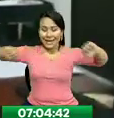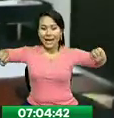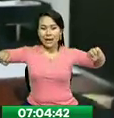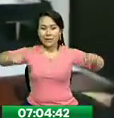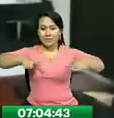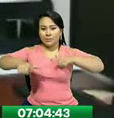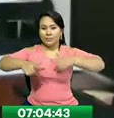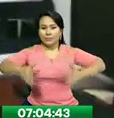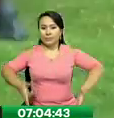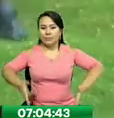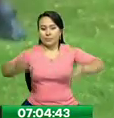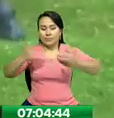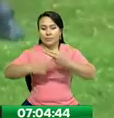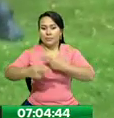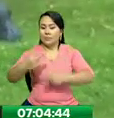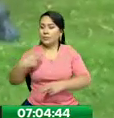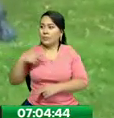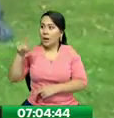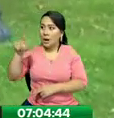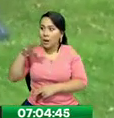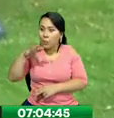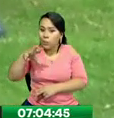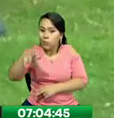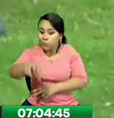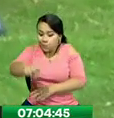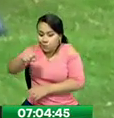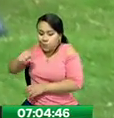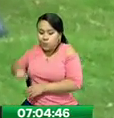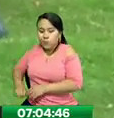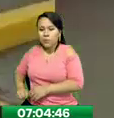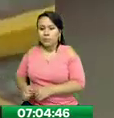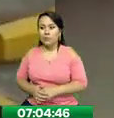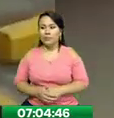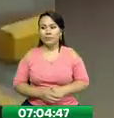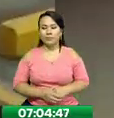de dicho local comercial. Informó desde la ciudad de Cuenca, Francisco Ramírez.